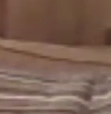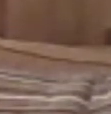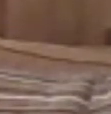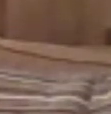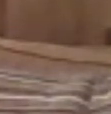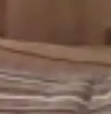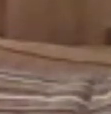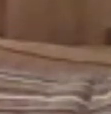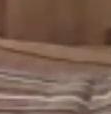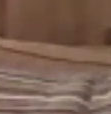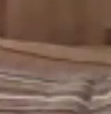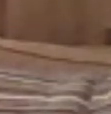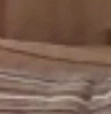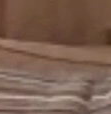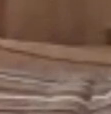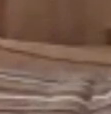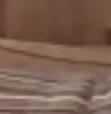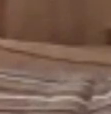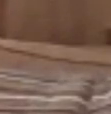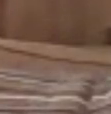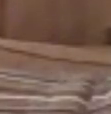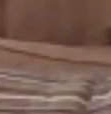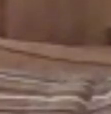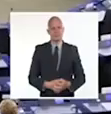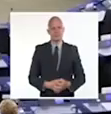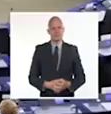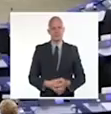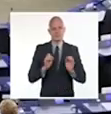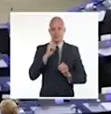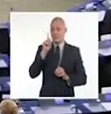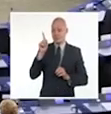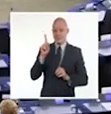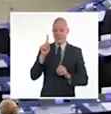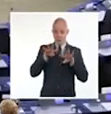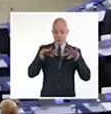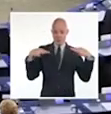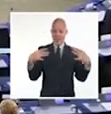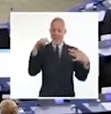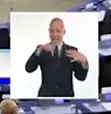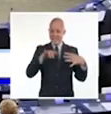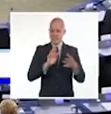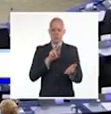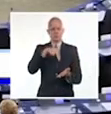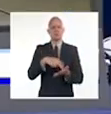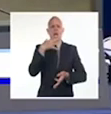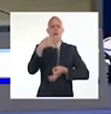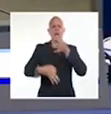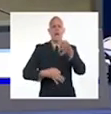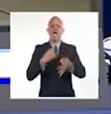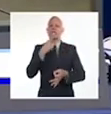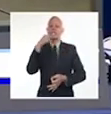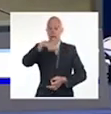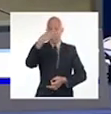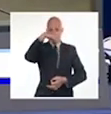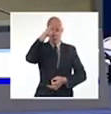elementos sin mucha concreción y después se fue conociendo un poquito más en detalle de qué se trata y